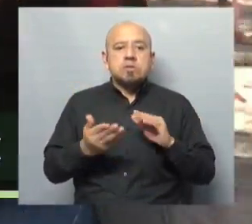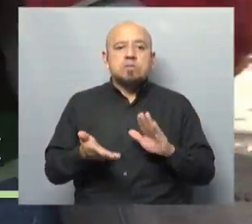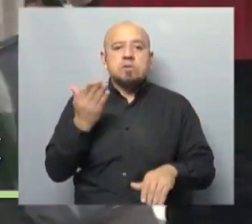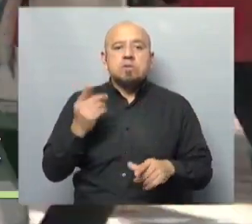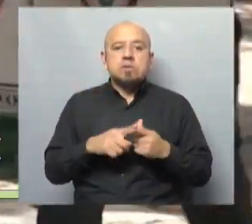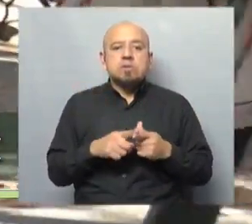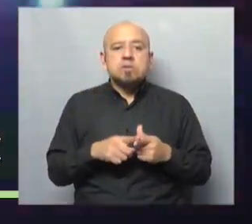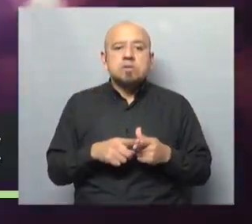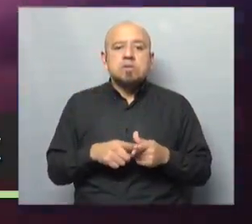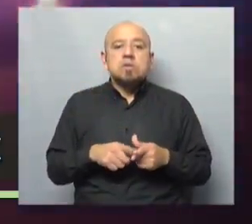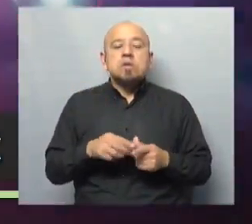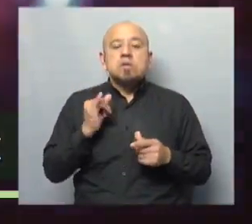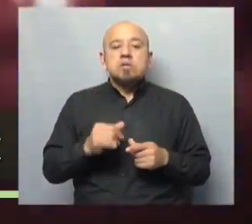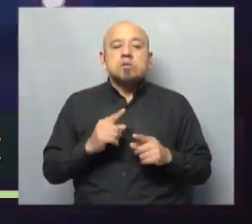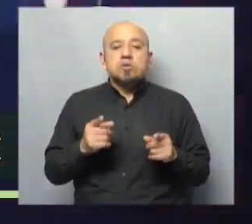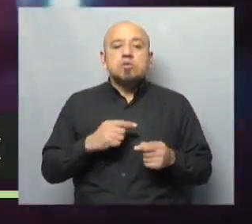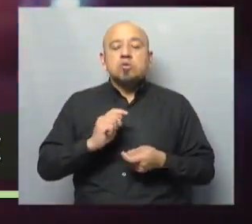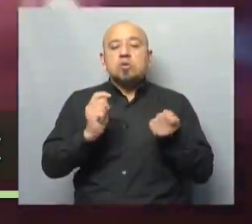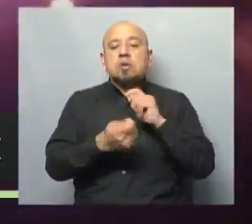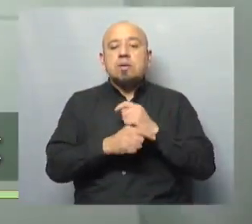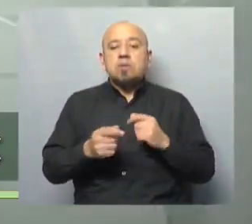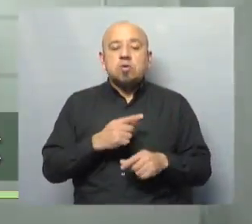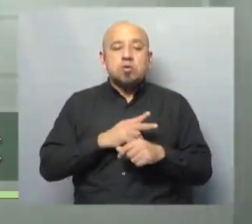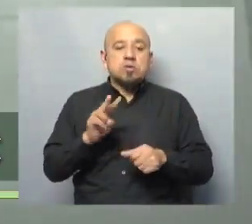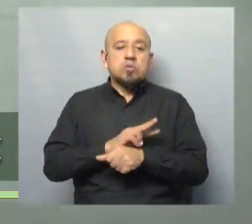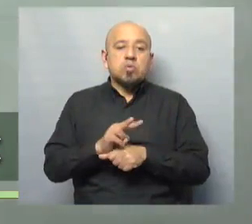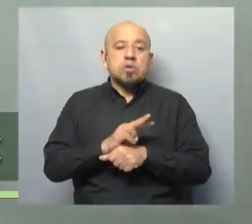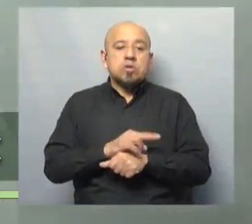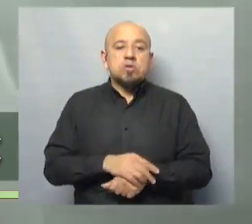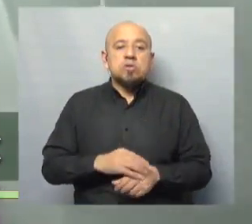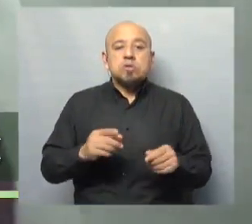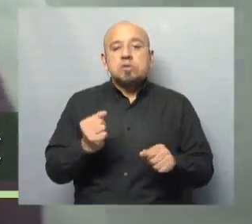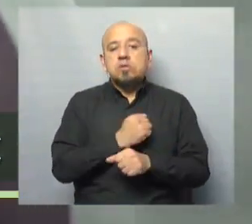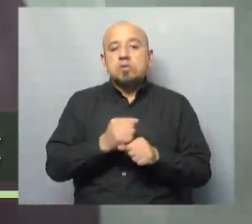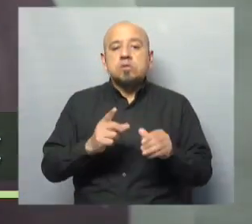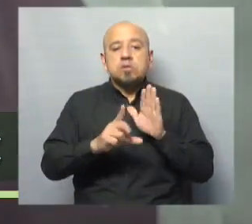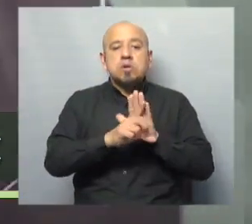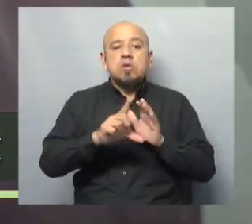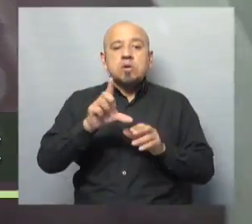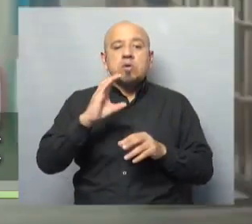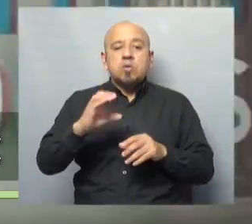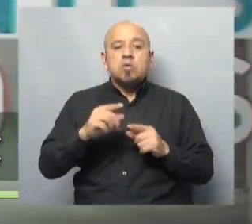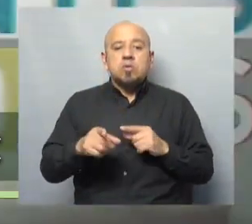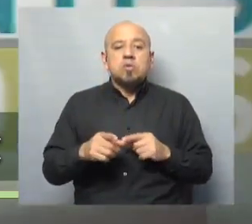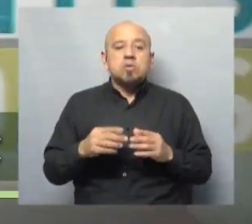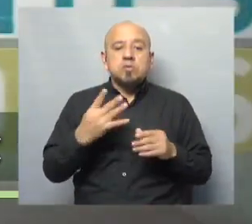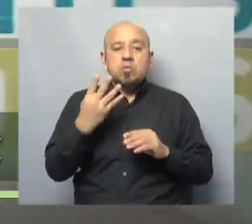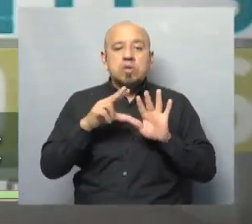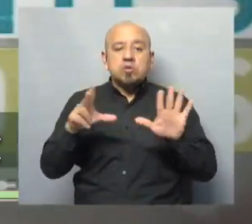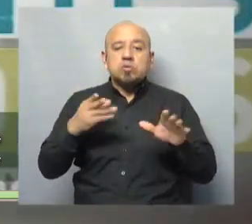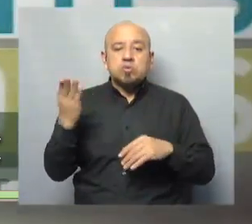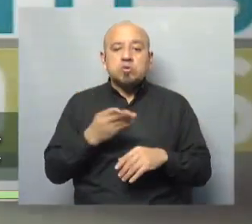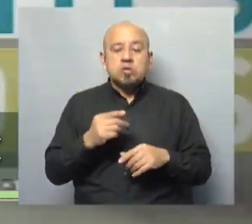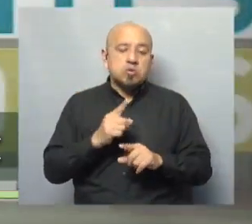con respecto a si perciben cambios en materia de seguridad a partir de la aprobación de la ley de urgente consideración 48%